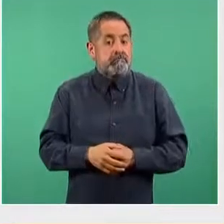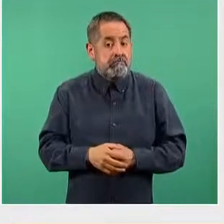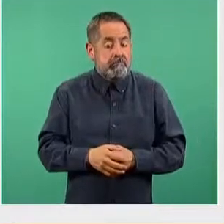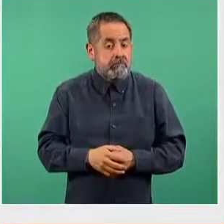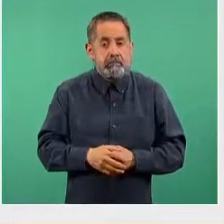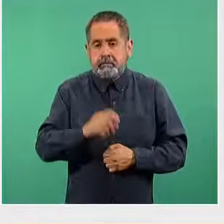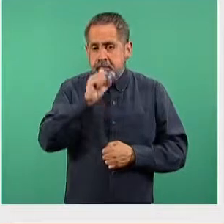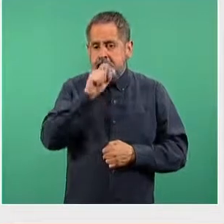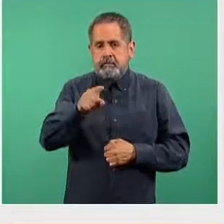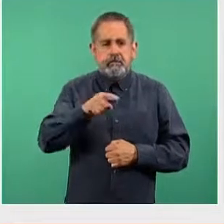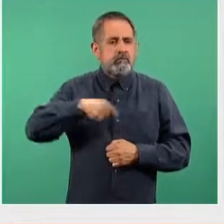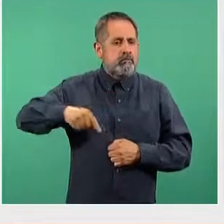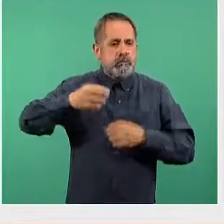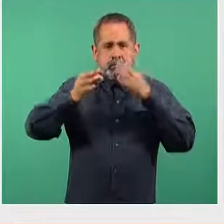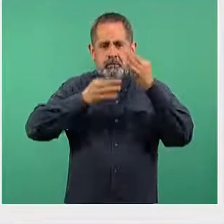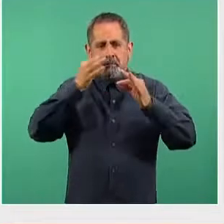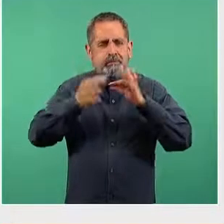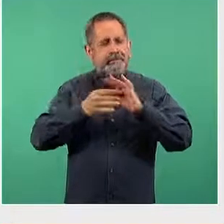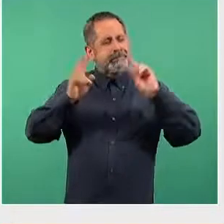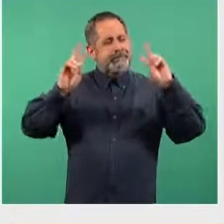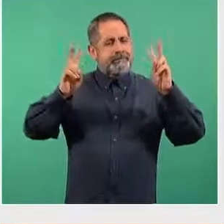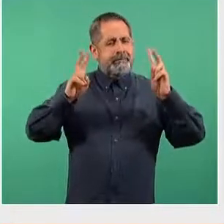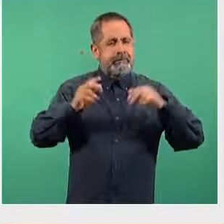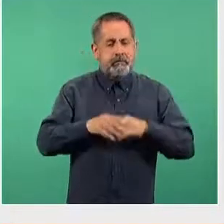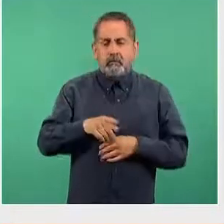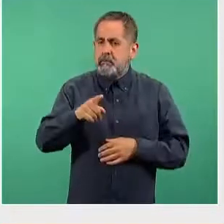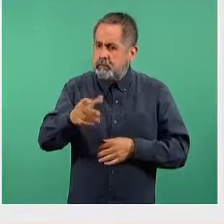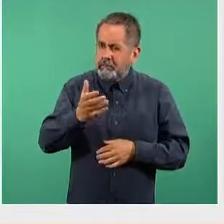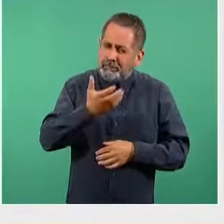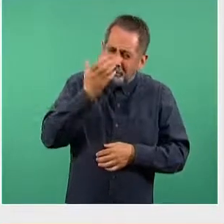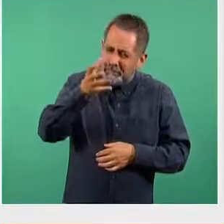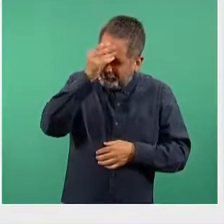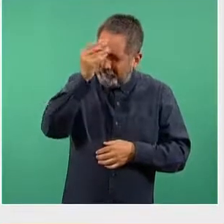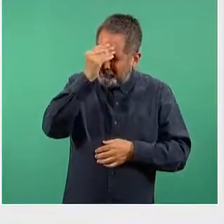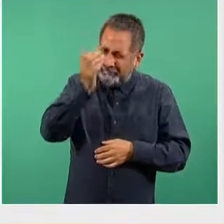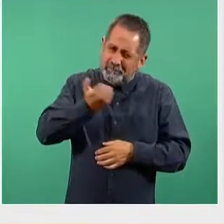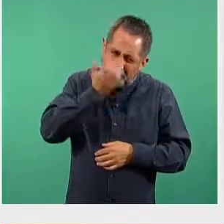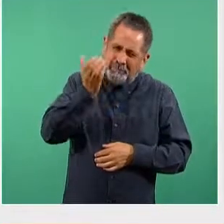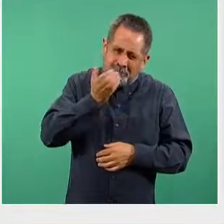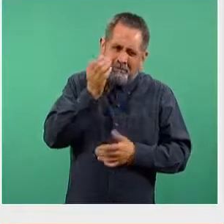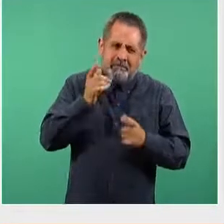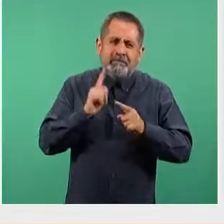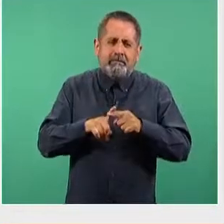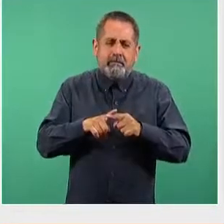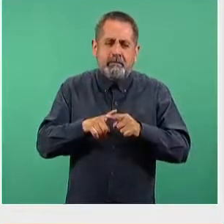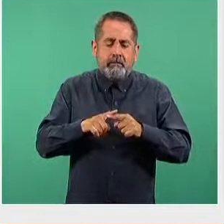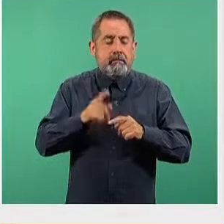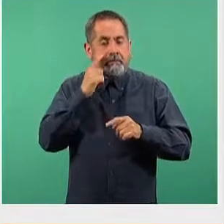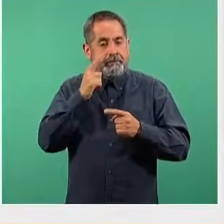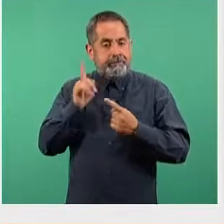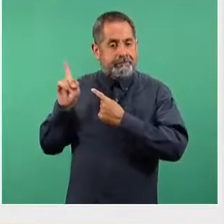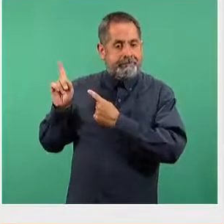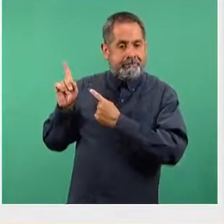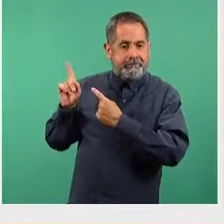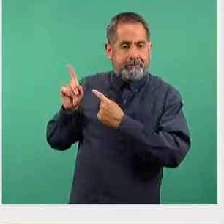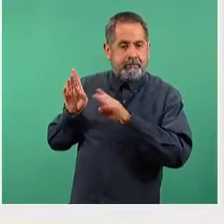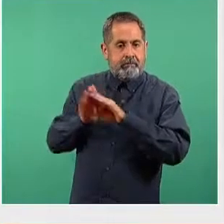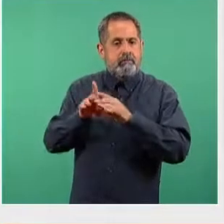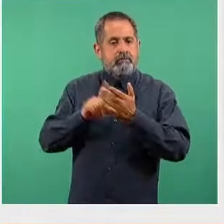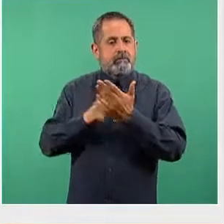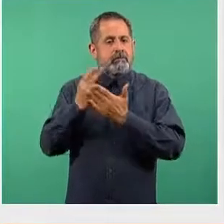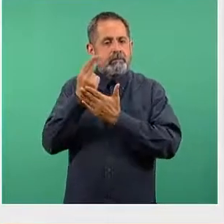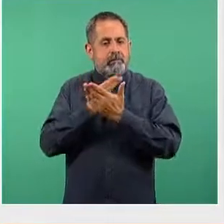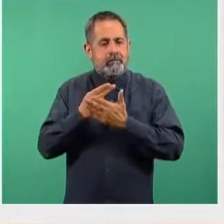una importante campaña que denominamos Que se haga costumbre, que tiene como imagen a la